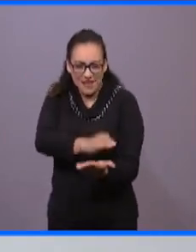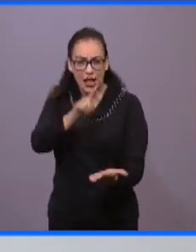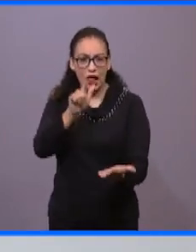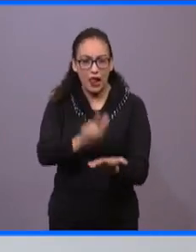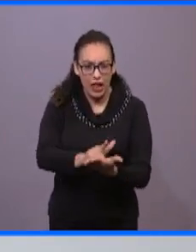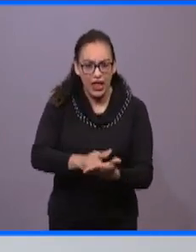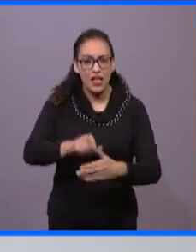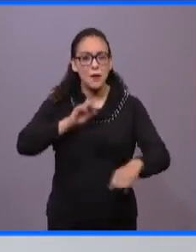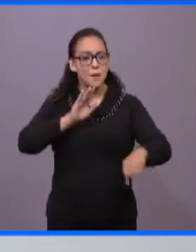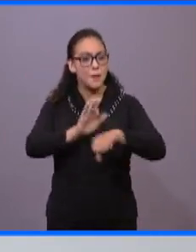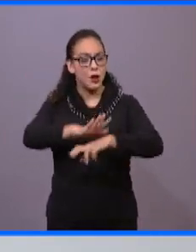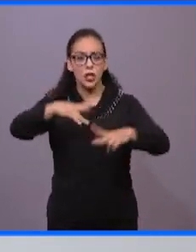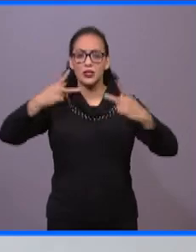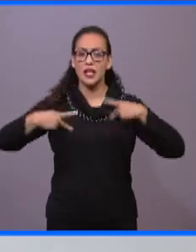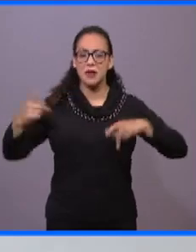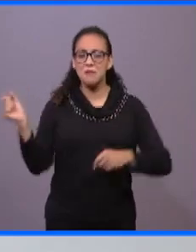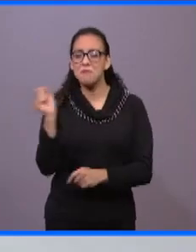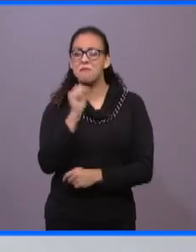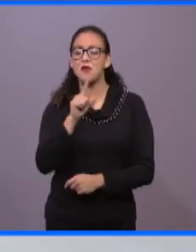con dignidad,